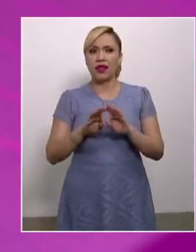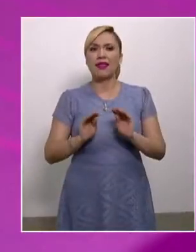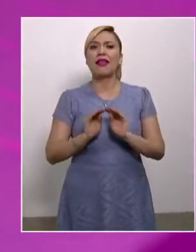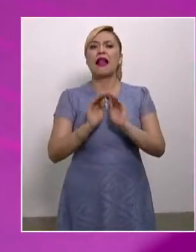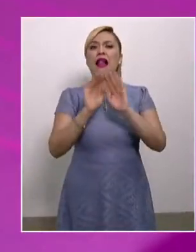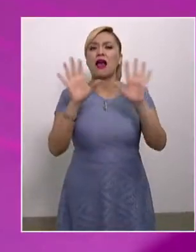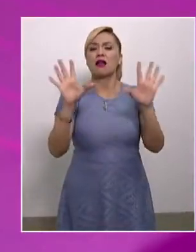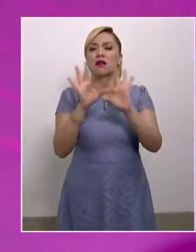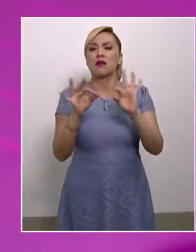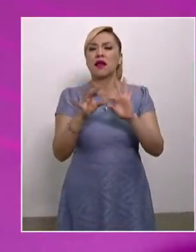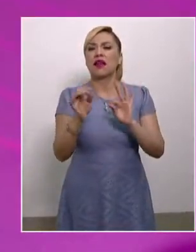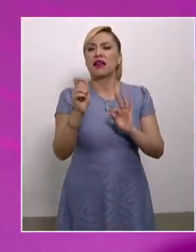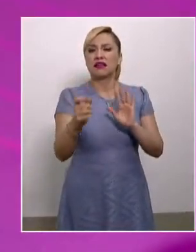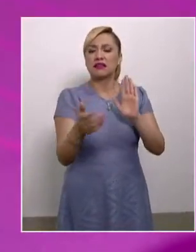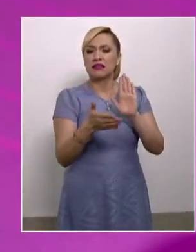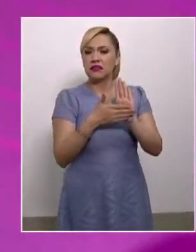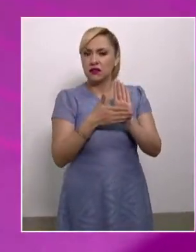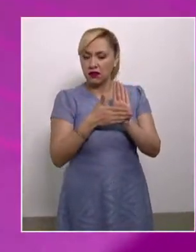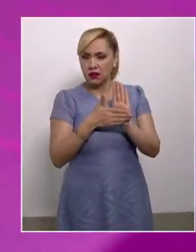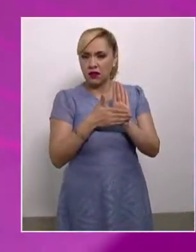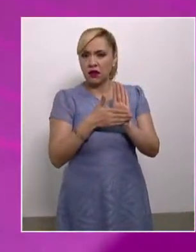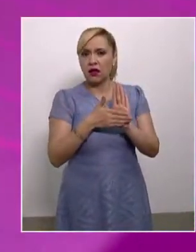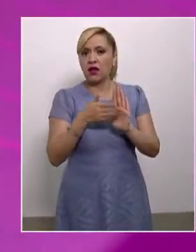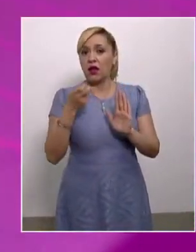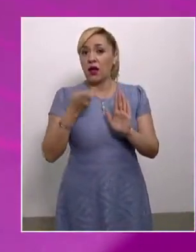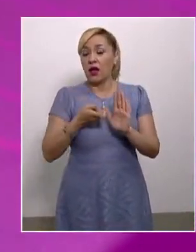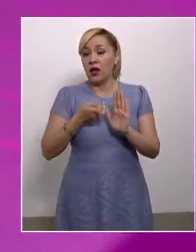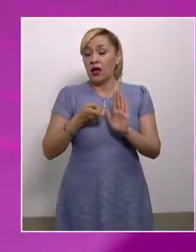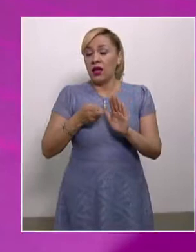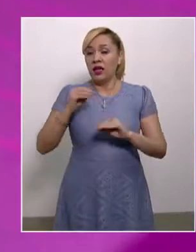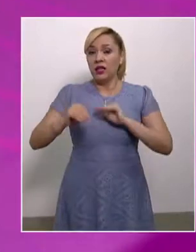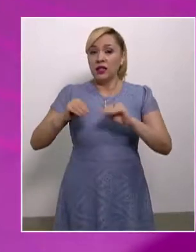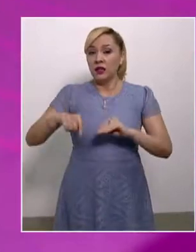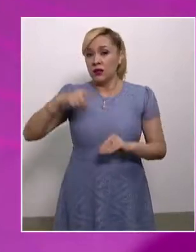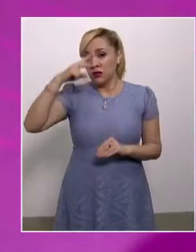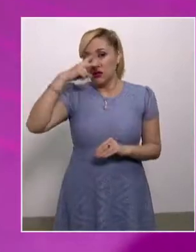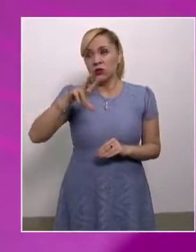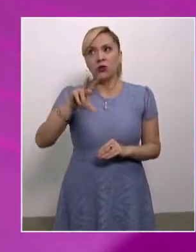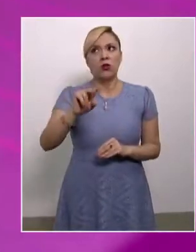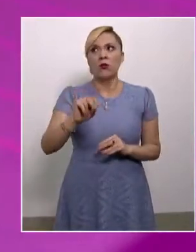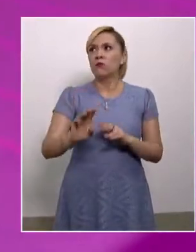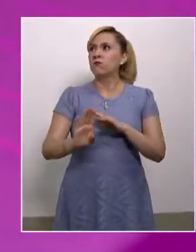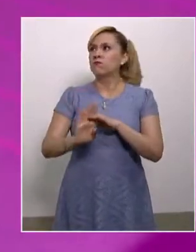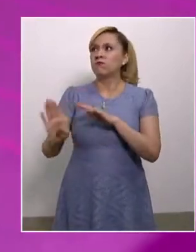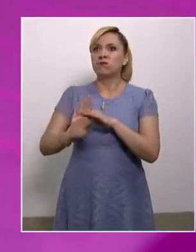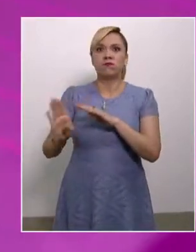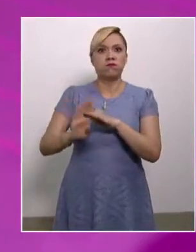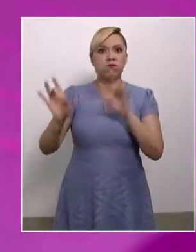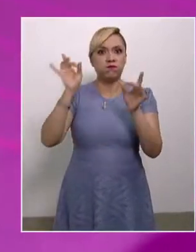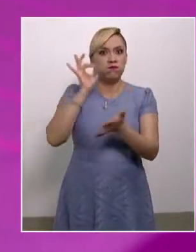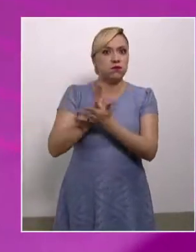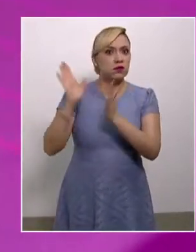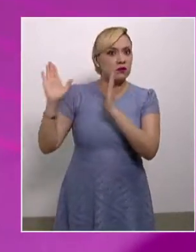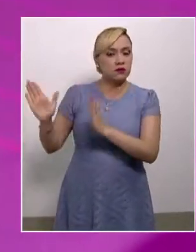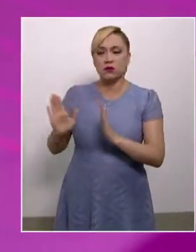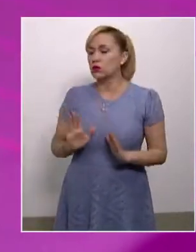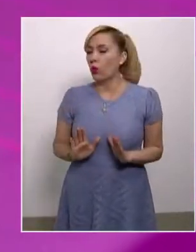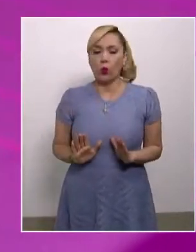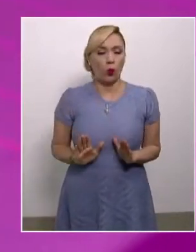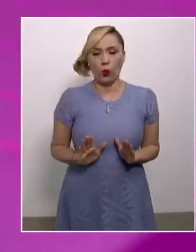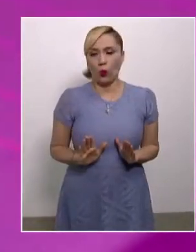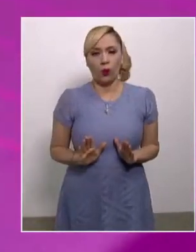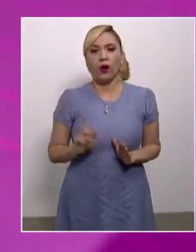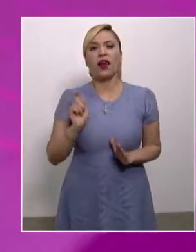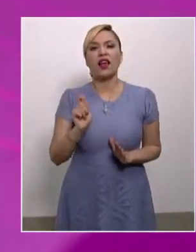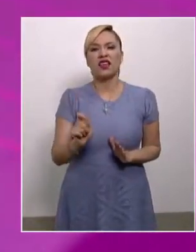dónde va nuestro proyecto dentro del propio Médicos Sin Fronteras. El proyecto que estamos desarrollando en México no es migrantes per se, sino de lo que nosotros estamos trabajando es